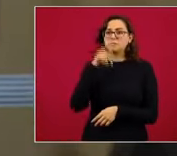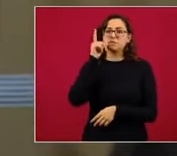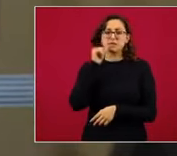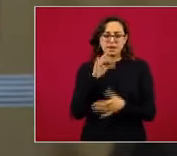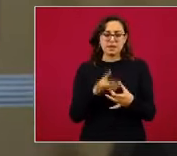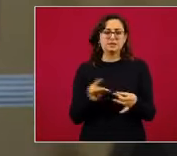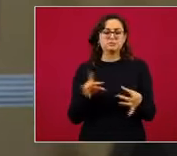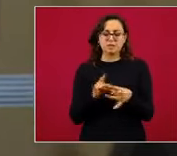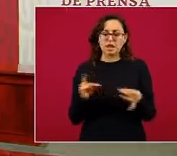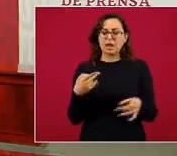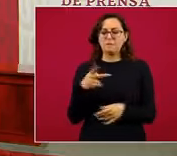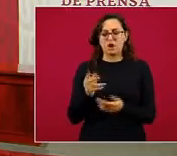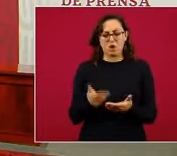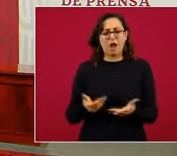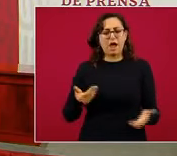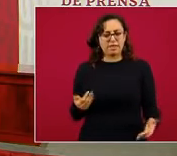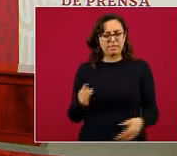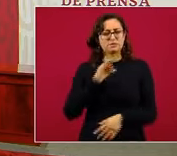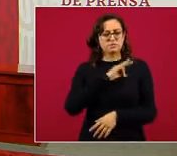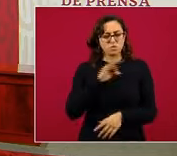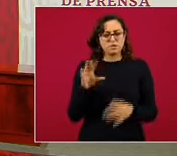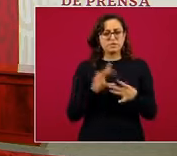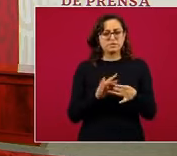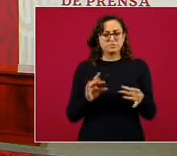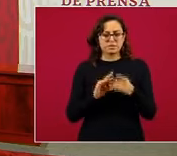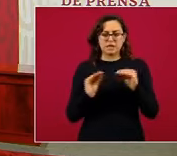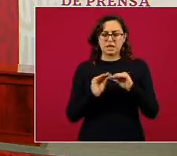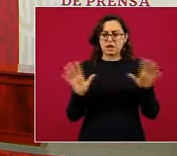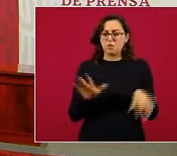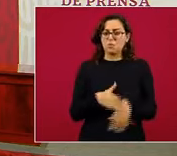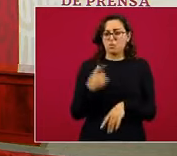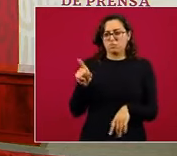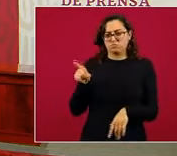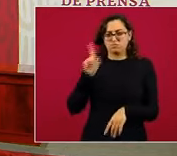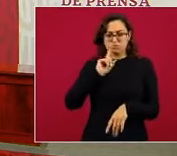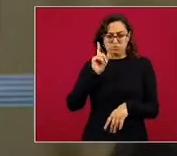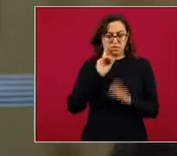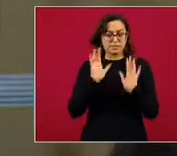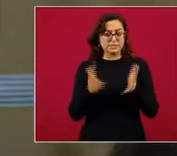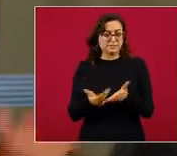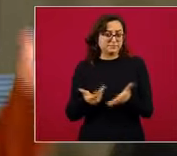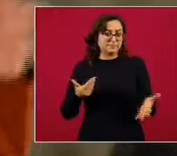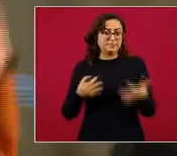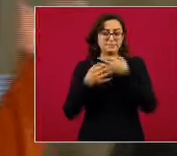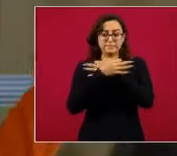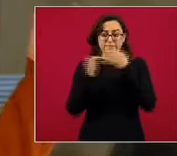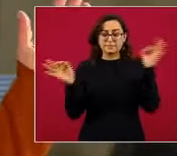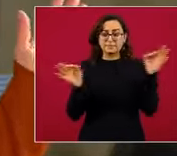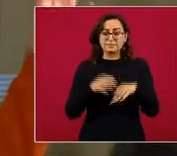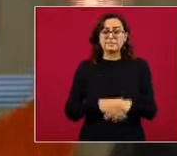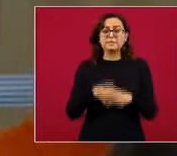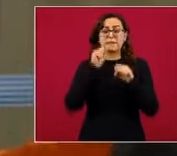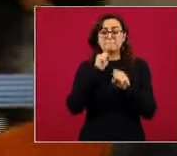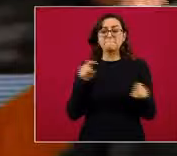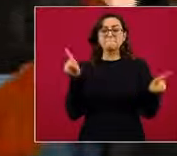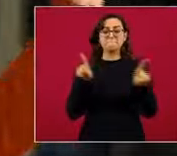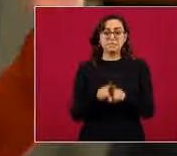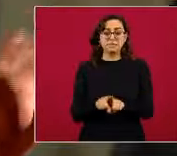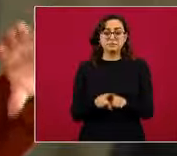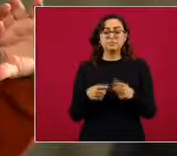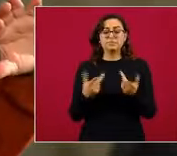sí sería importante que aclararan. Finalmente ella ya lo está dando a conocer. Y si tienen pensado que llegue